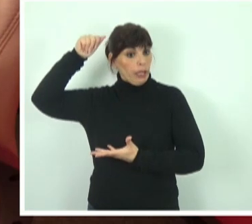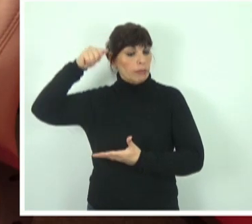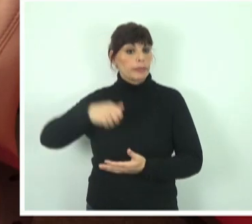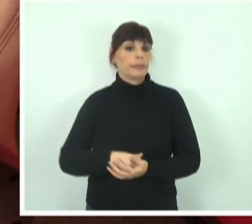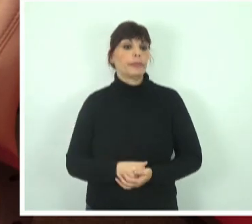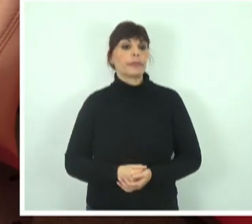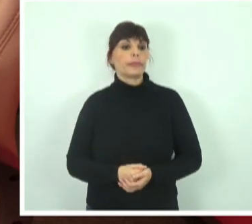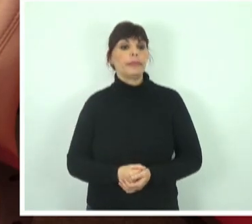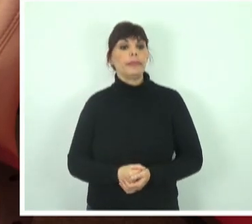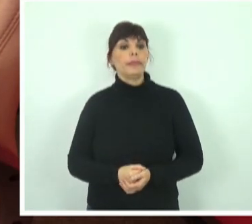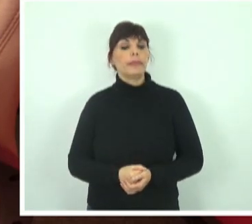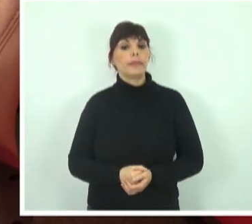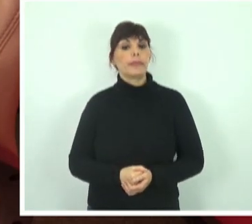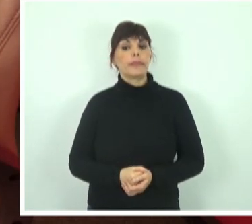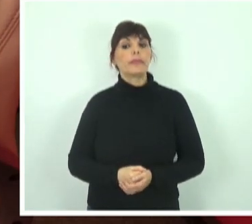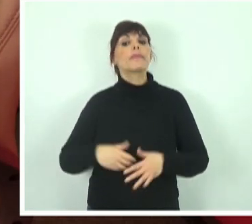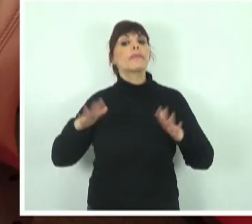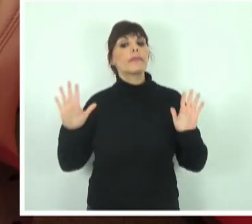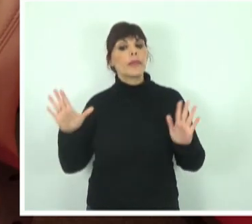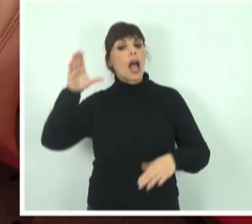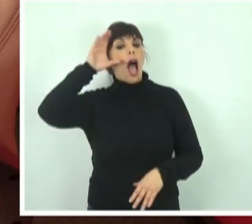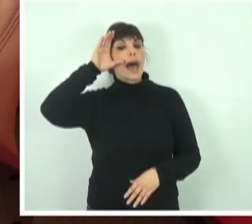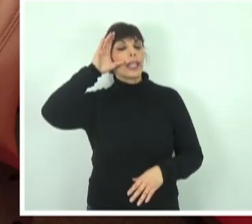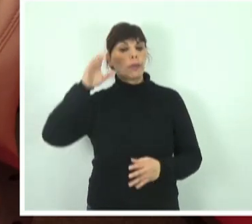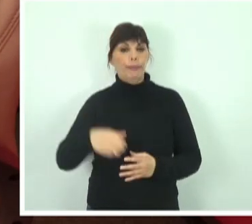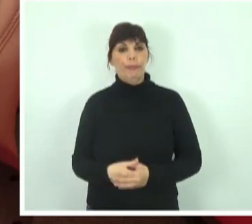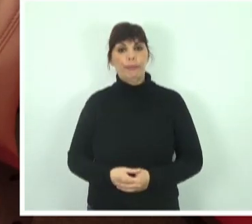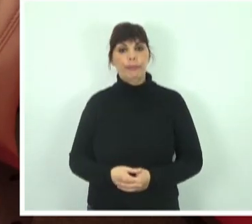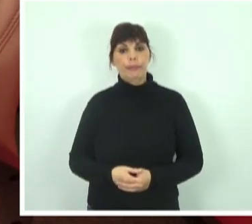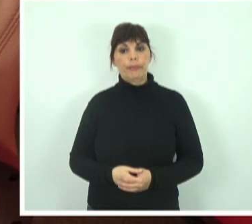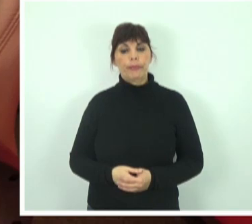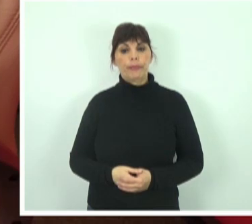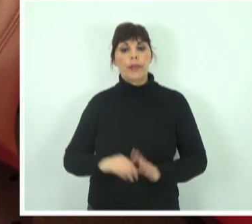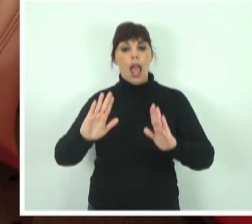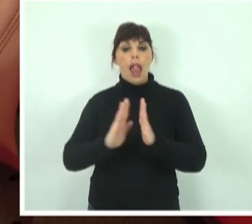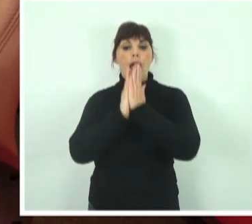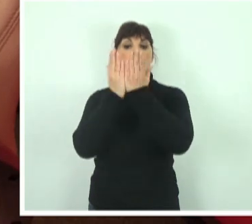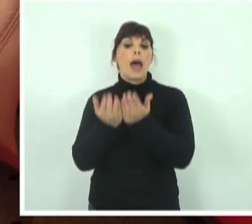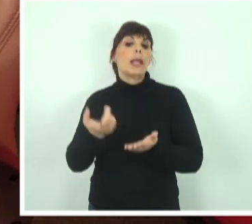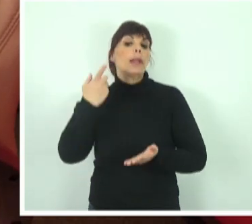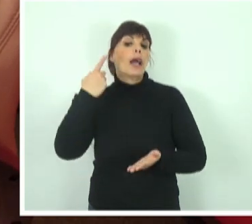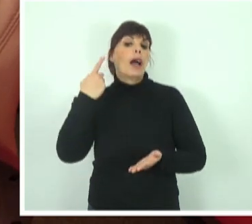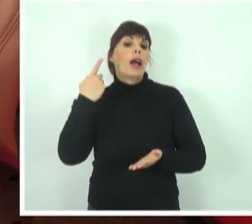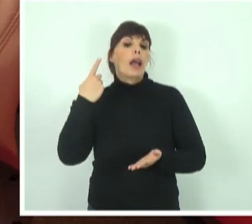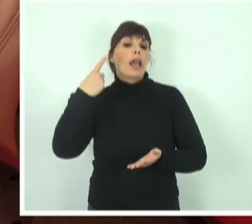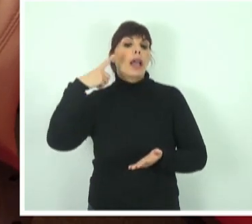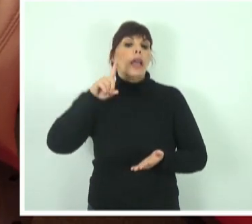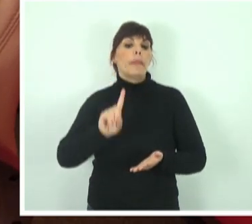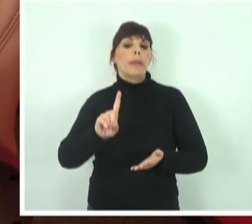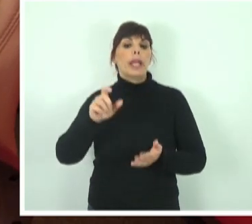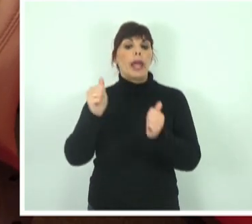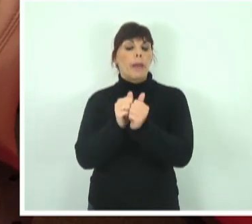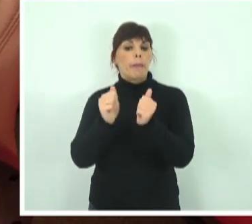de individuos. Pero ahora, atención. Cuando la Biblia dice, en primera carta de